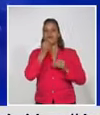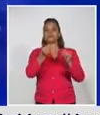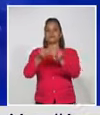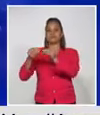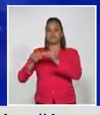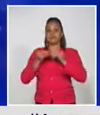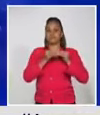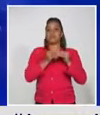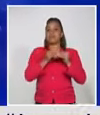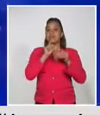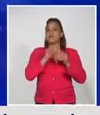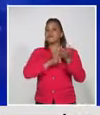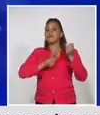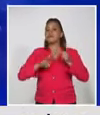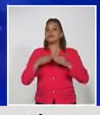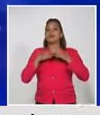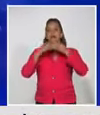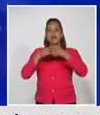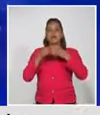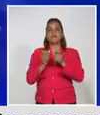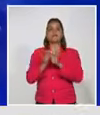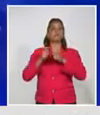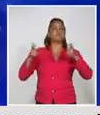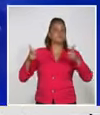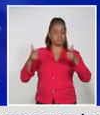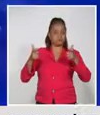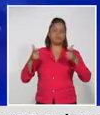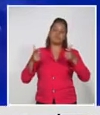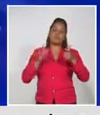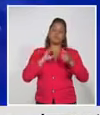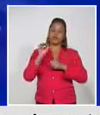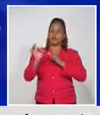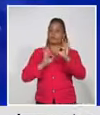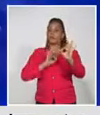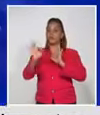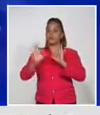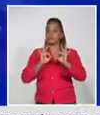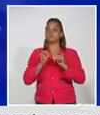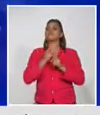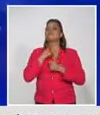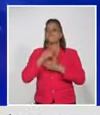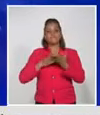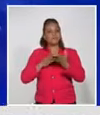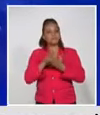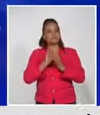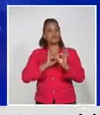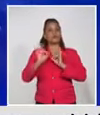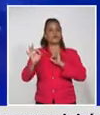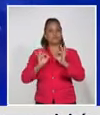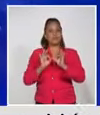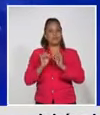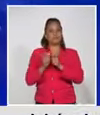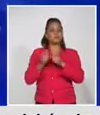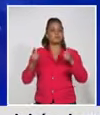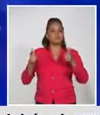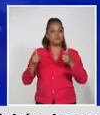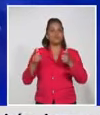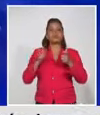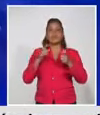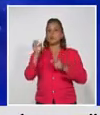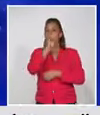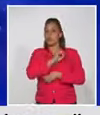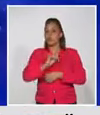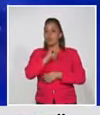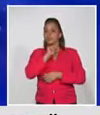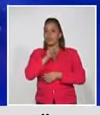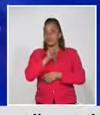Granma y debemos protegerla. Todavía es muy alto el nivel de transmisión en nuestro país, en el oriente del país también. Bueno.